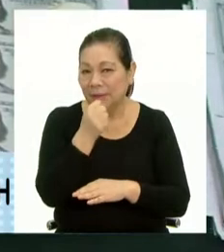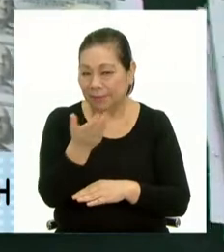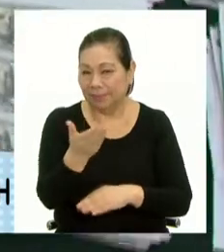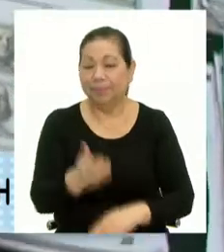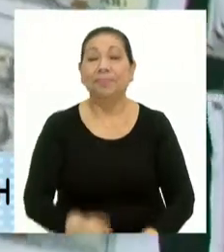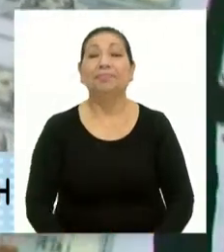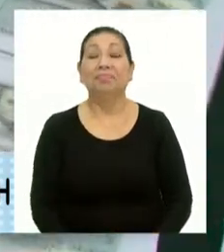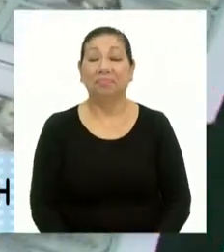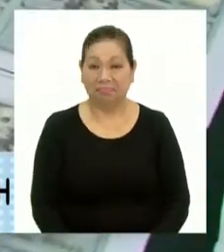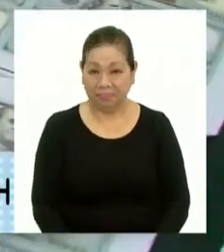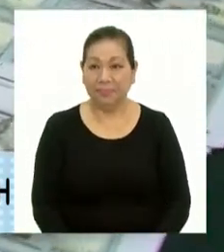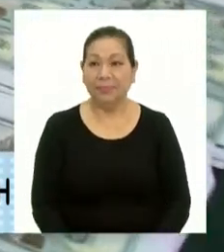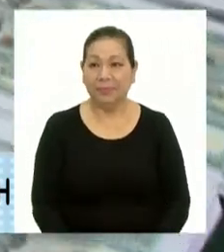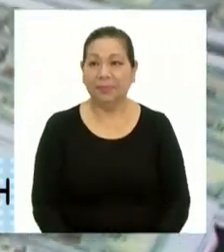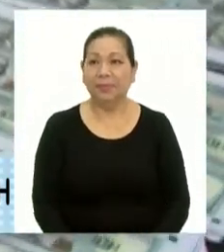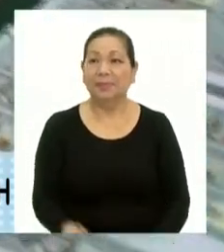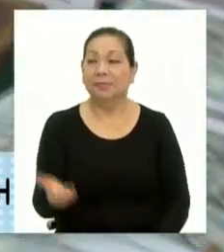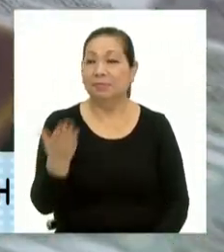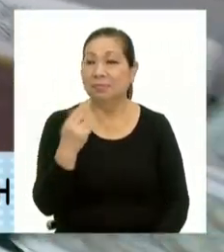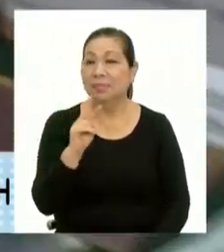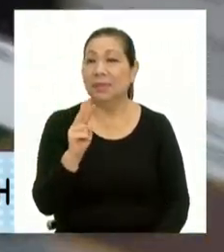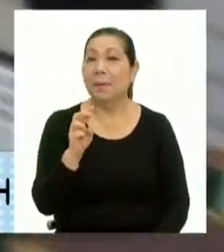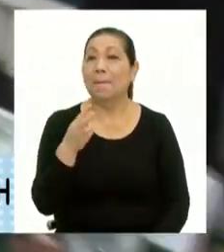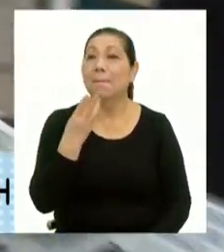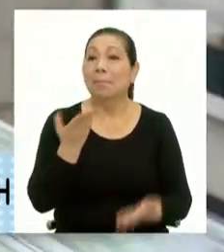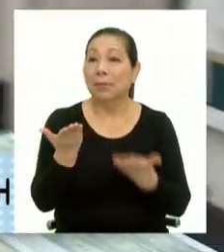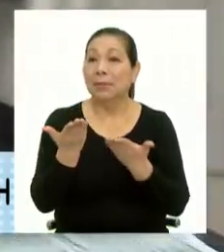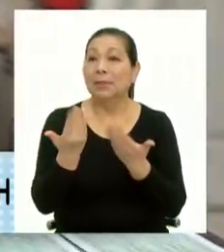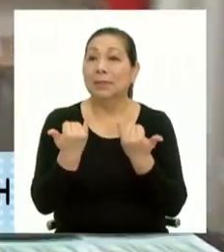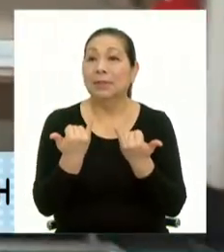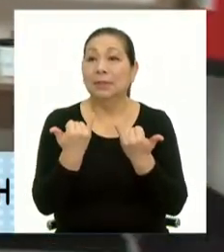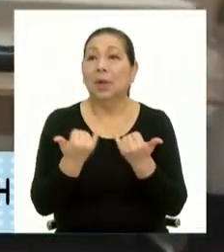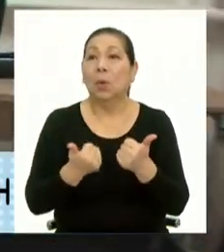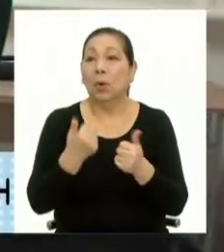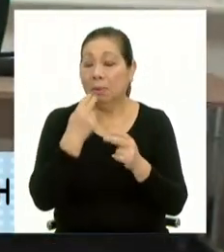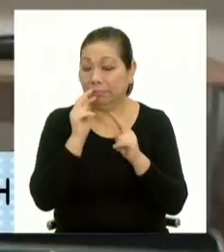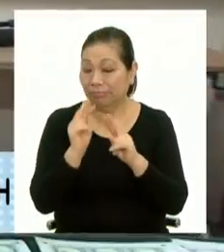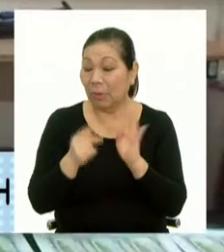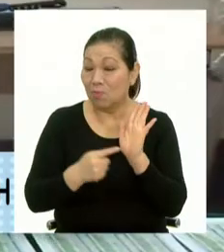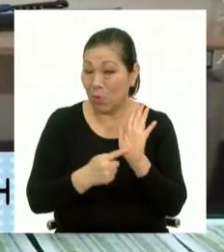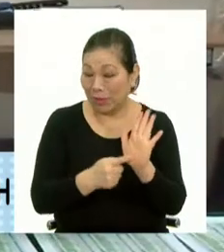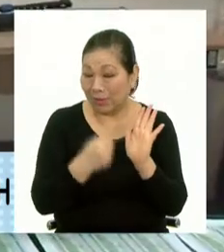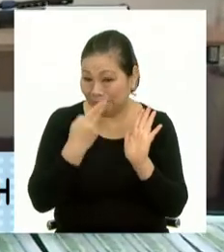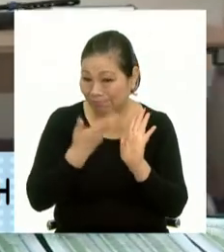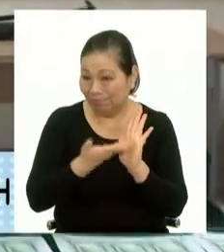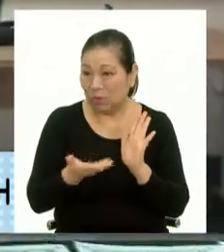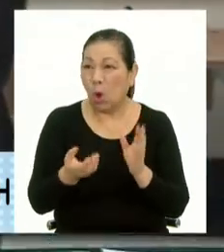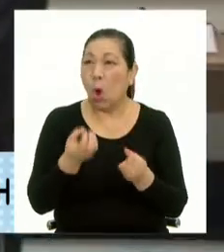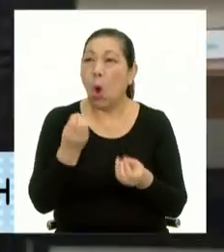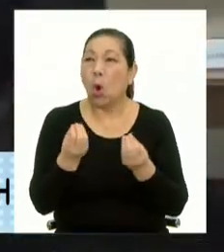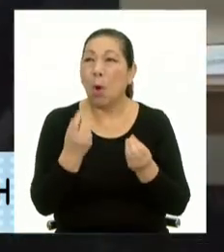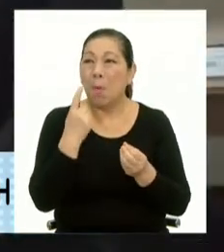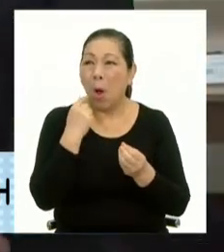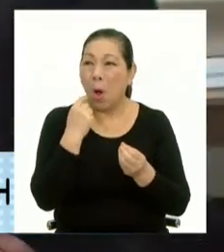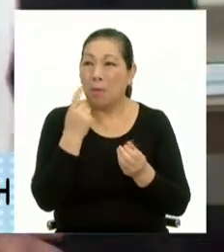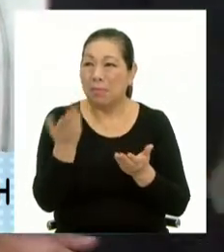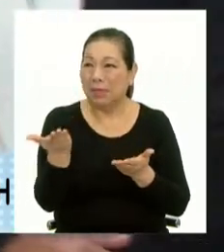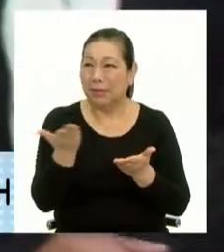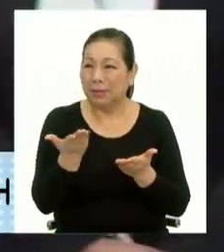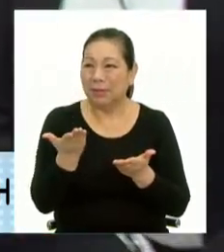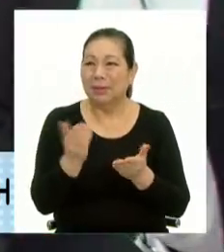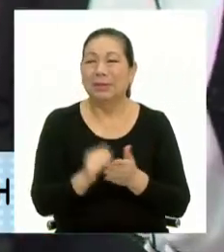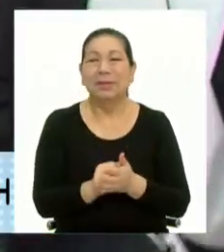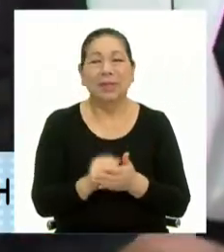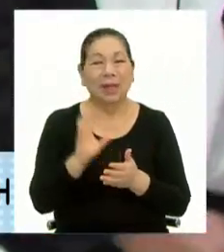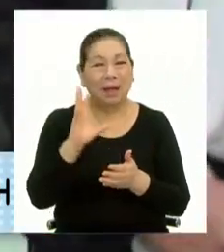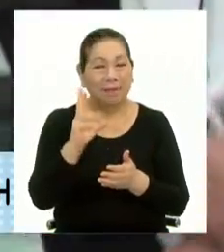buenas tardes, nos está acompañando nuestra viceministra de Orden Interno, en el cual podemos mostrar no como estos sujetos que han sido intervenidos